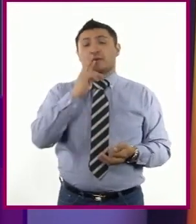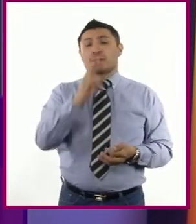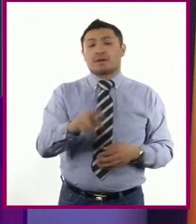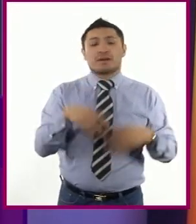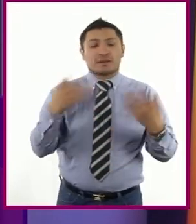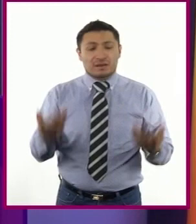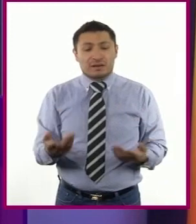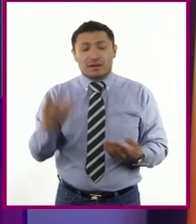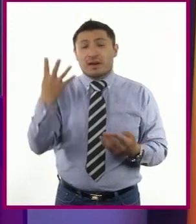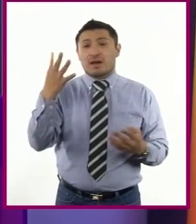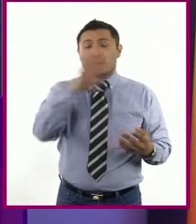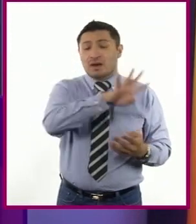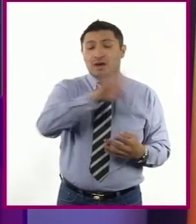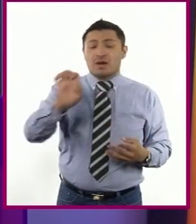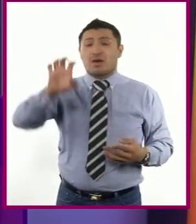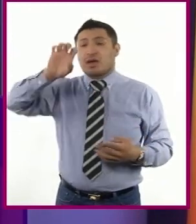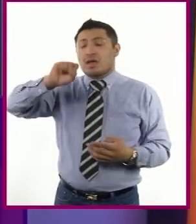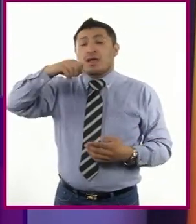resultado